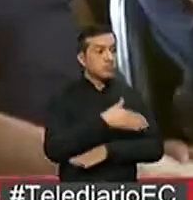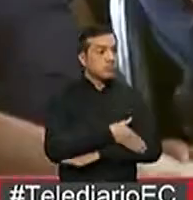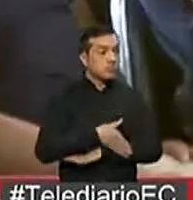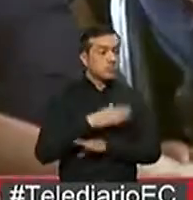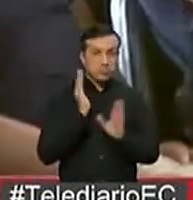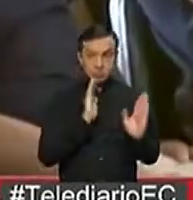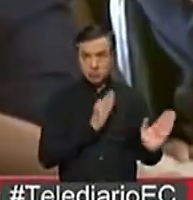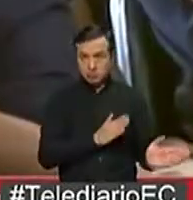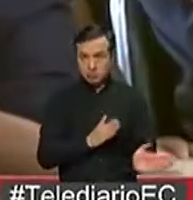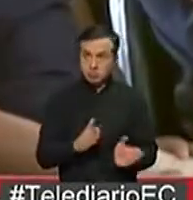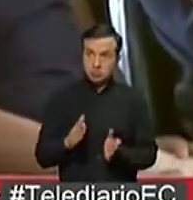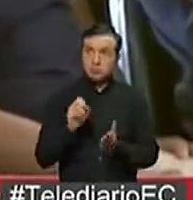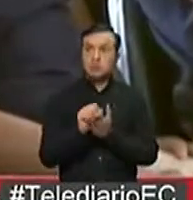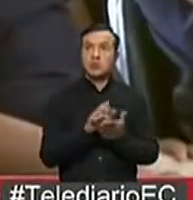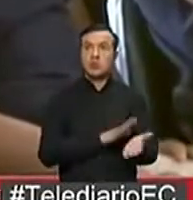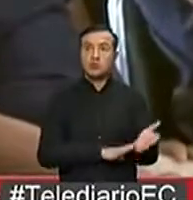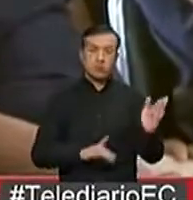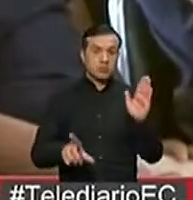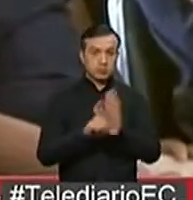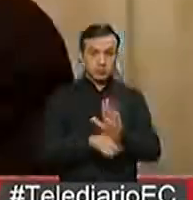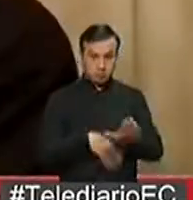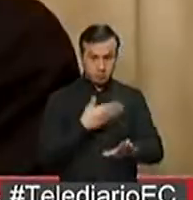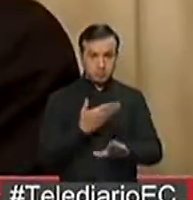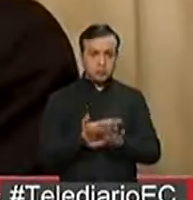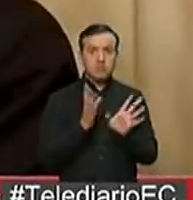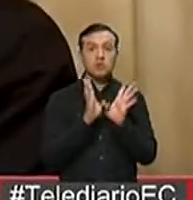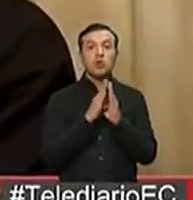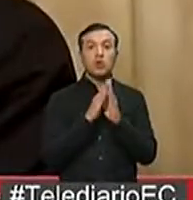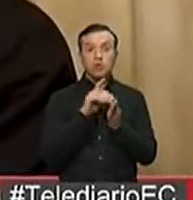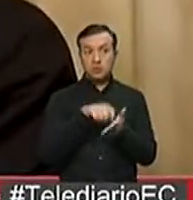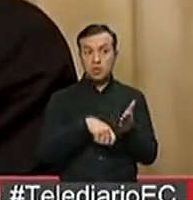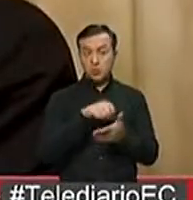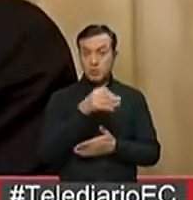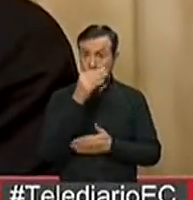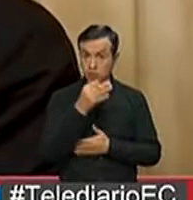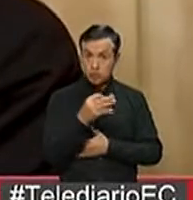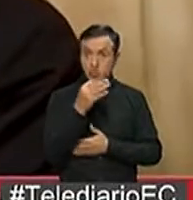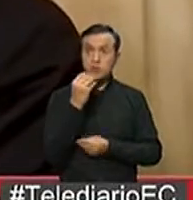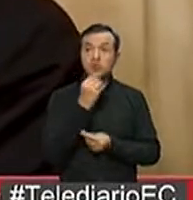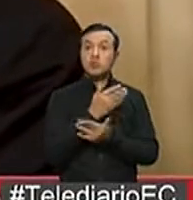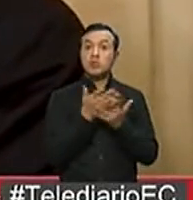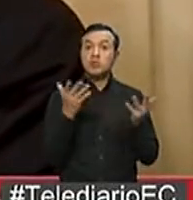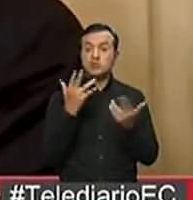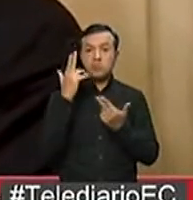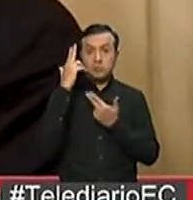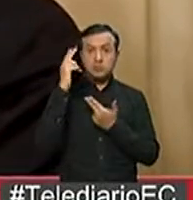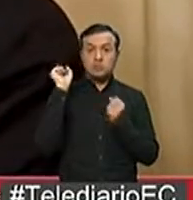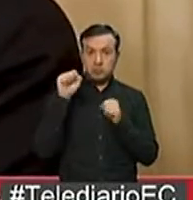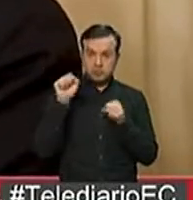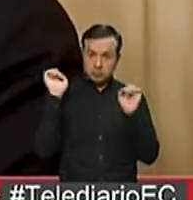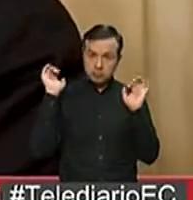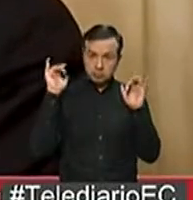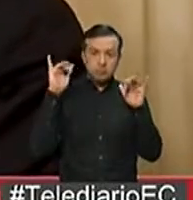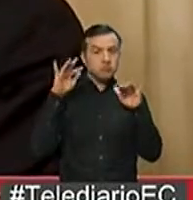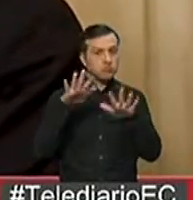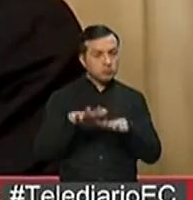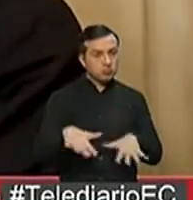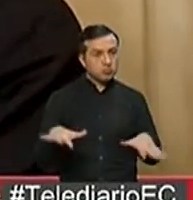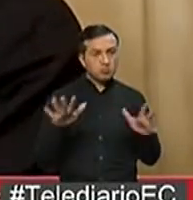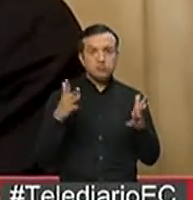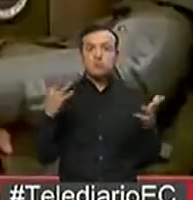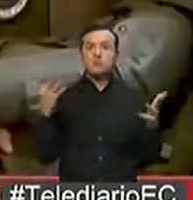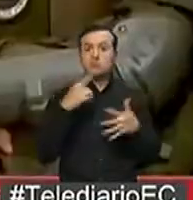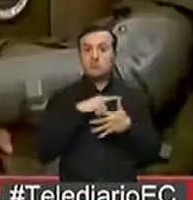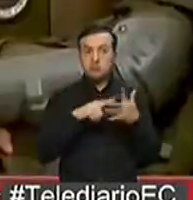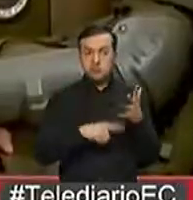orden público. El proyecto de ley se enviará al Congreso y, de aprobarse, permitirá que el ejército salga de los cuarteles sin